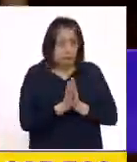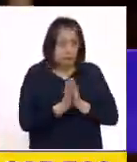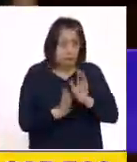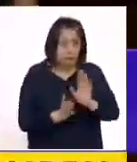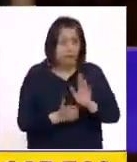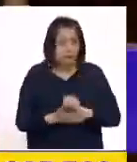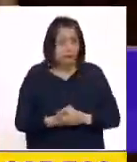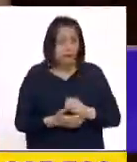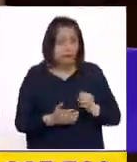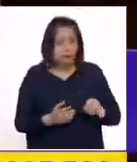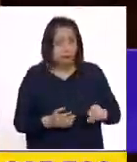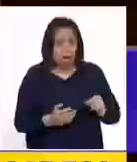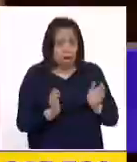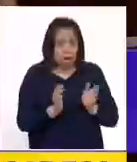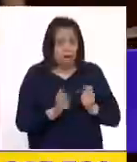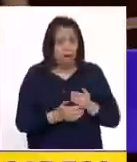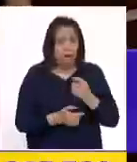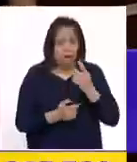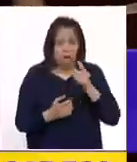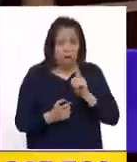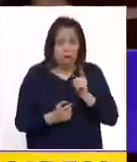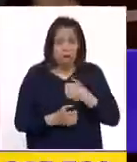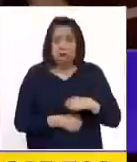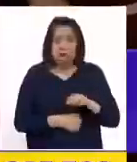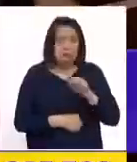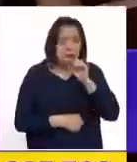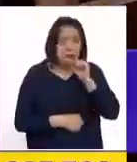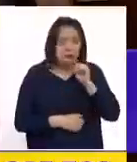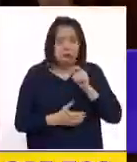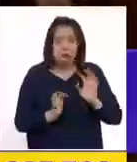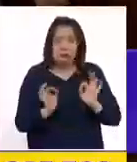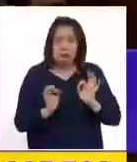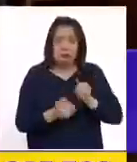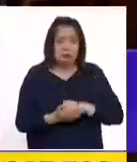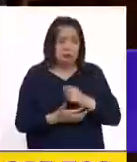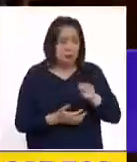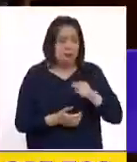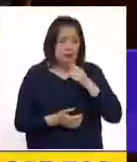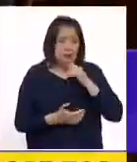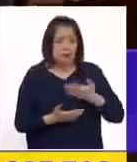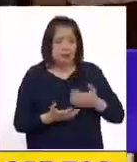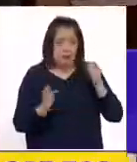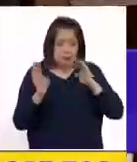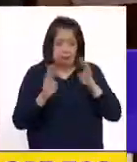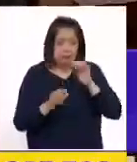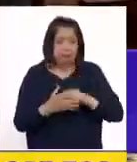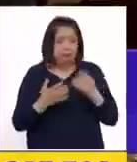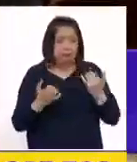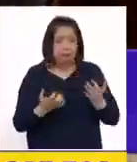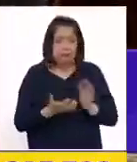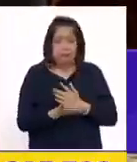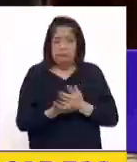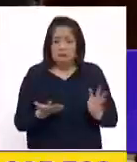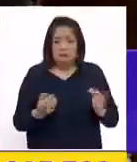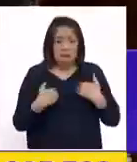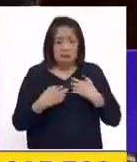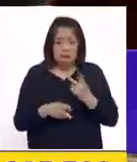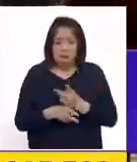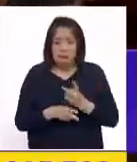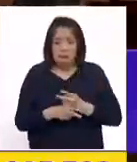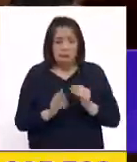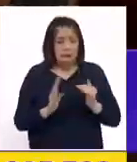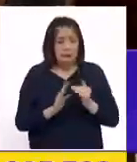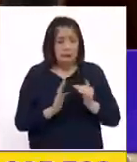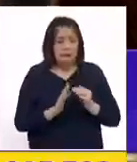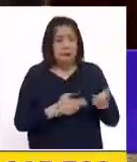está su perrito que está llorando, no han tomado leche en todo el día y la señora está bastante preocupada porque ahora se ha quedado sin guardián de la casa,